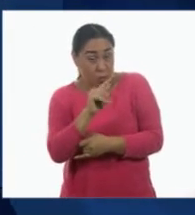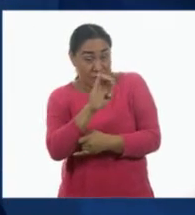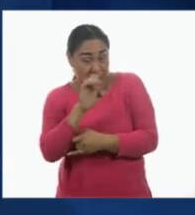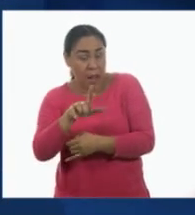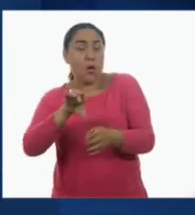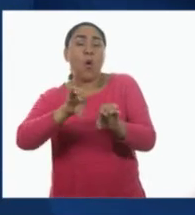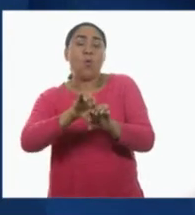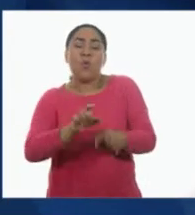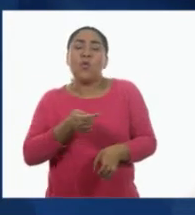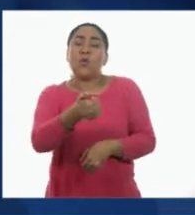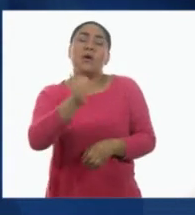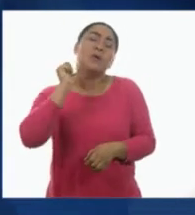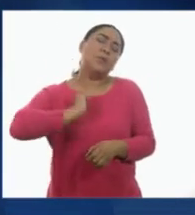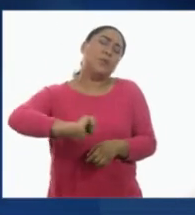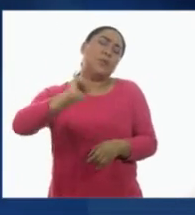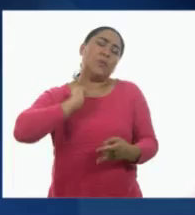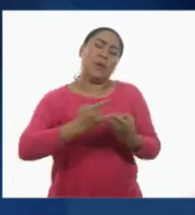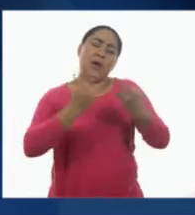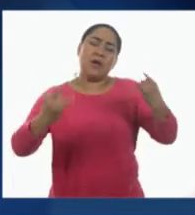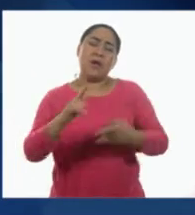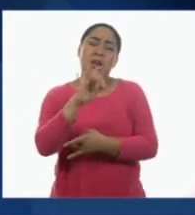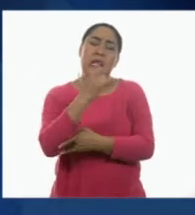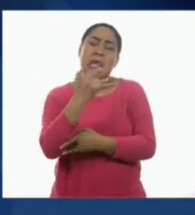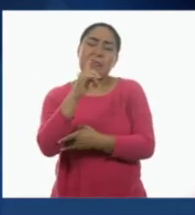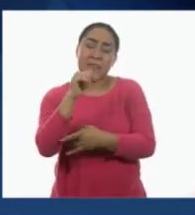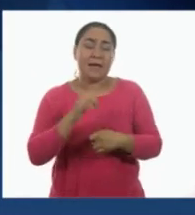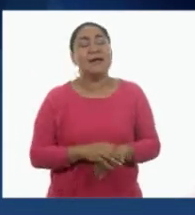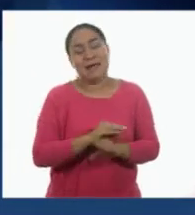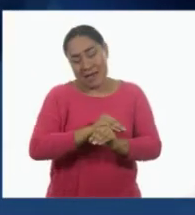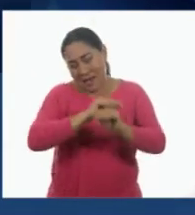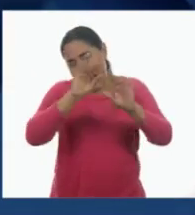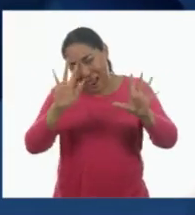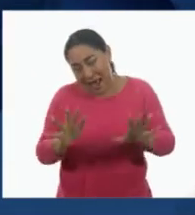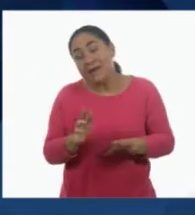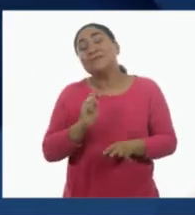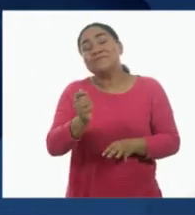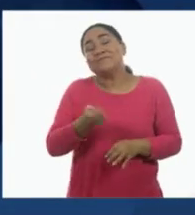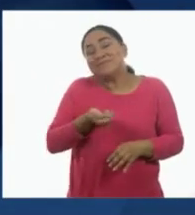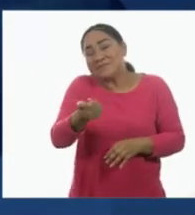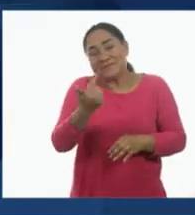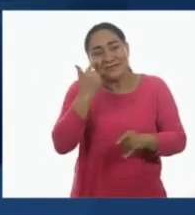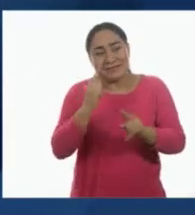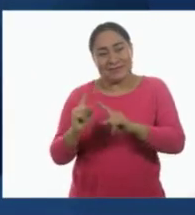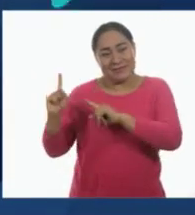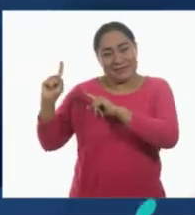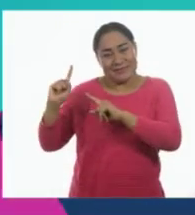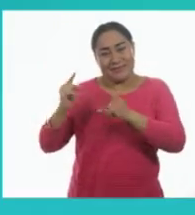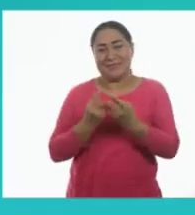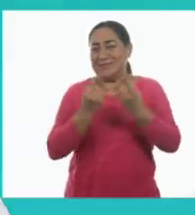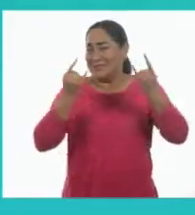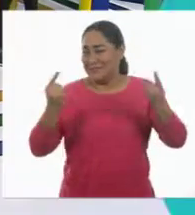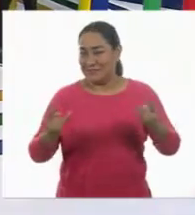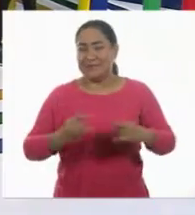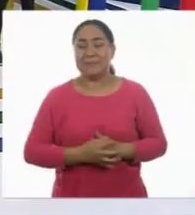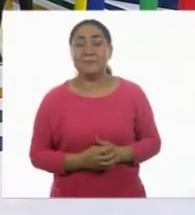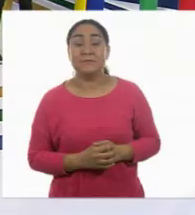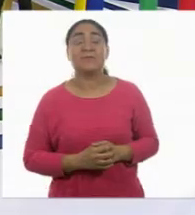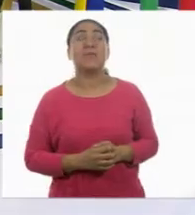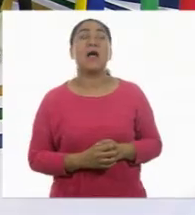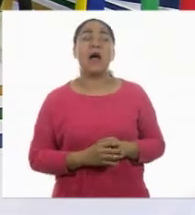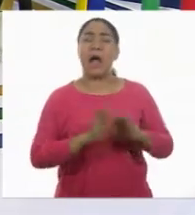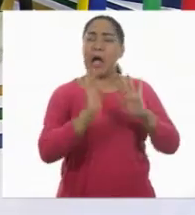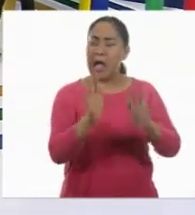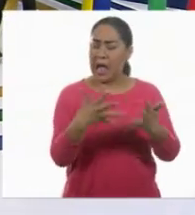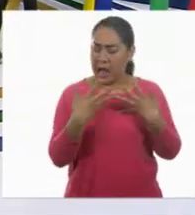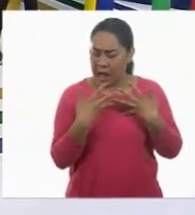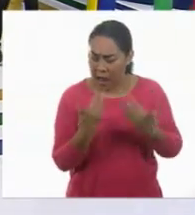leyenda. Claro, por eso se habla del legendario Guillermo Tell. Ahora sí, ya me